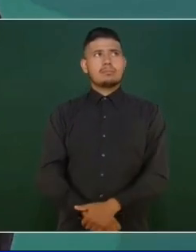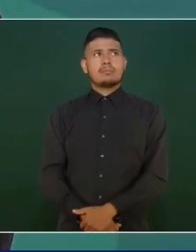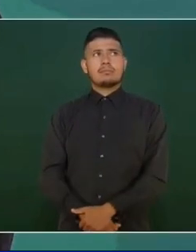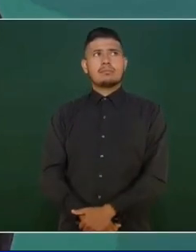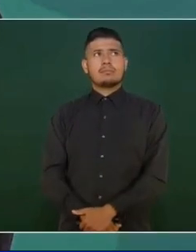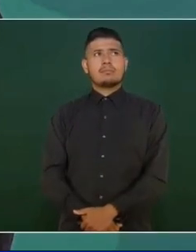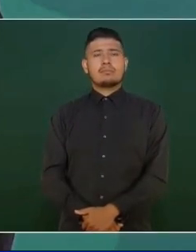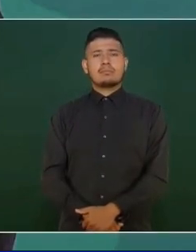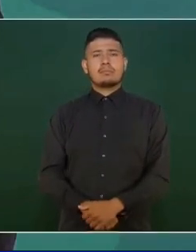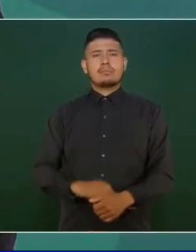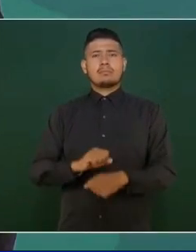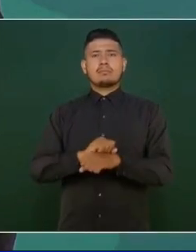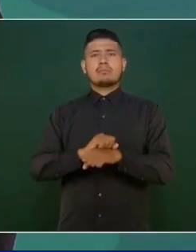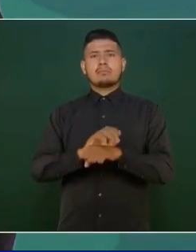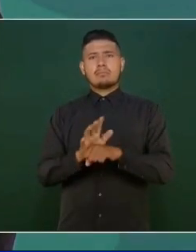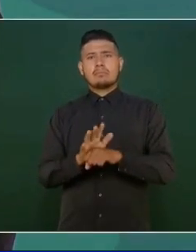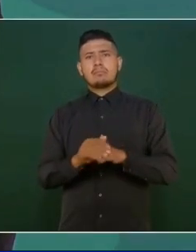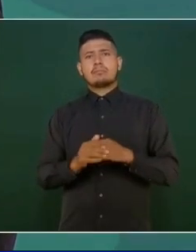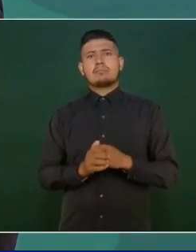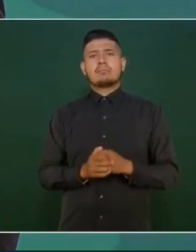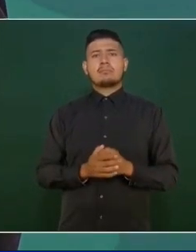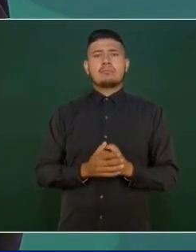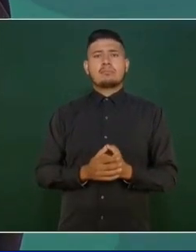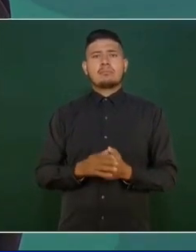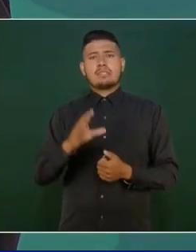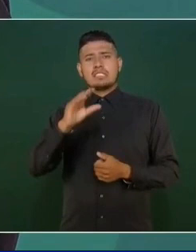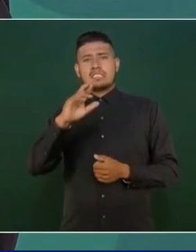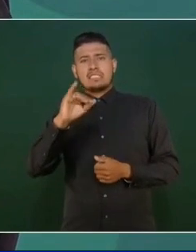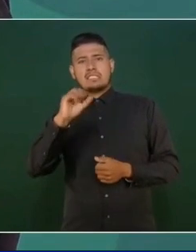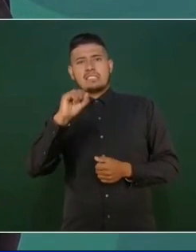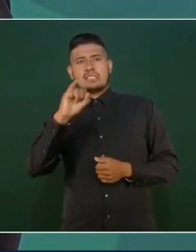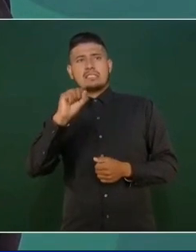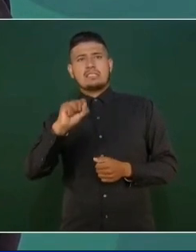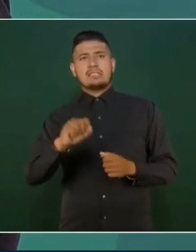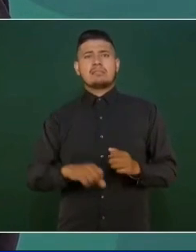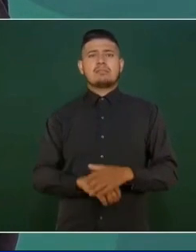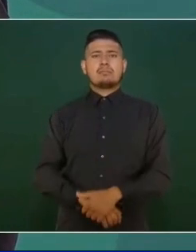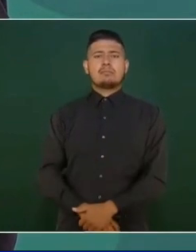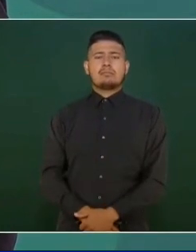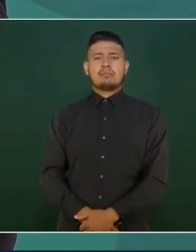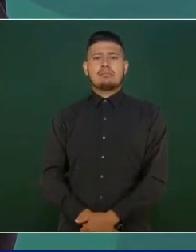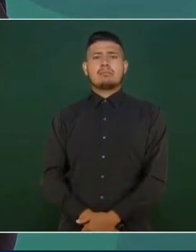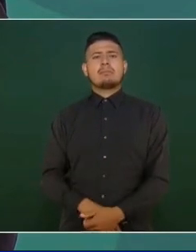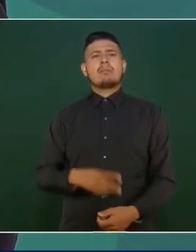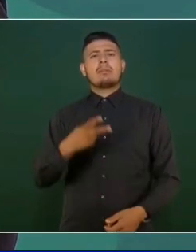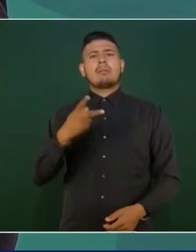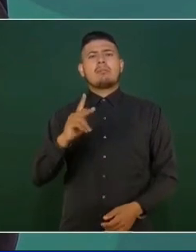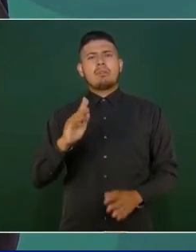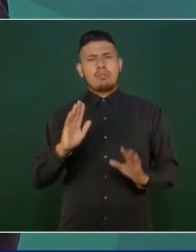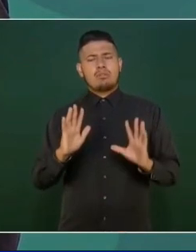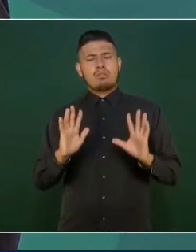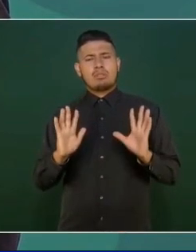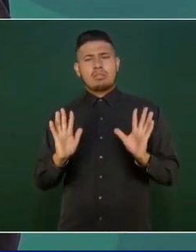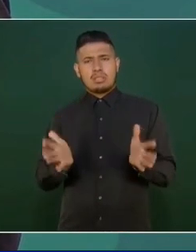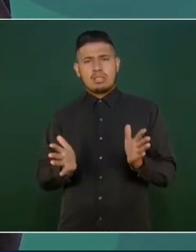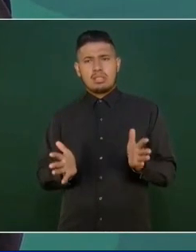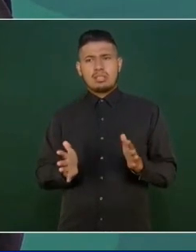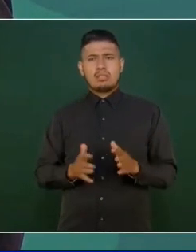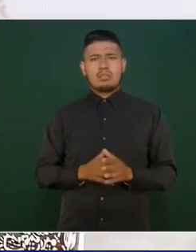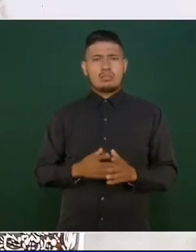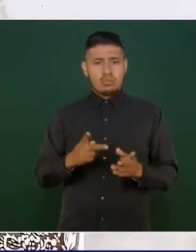de la pandemia y por la crisis económica, pero ya